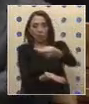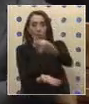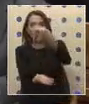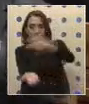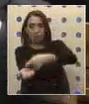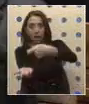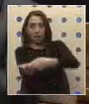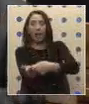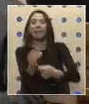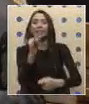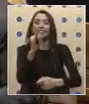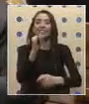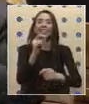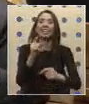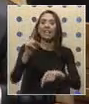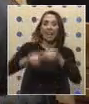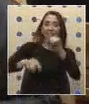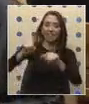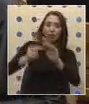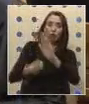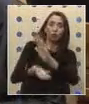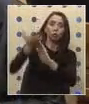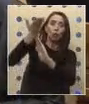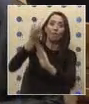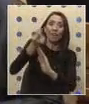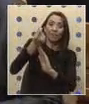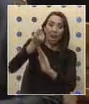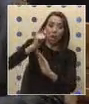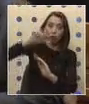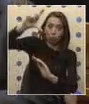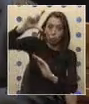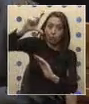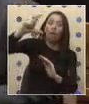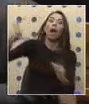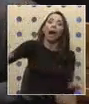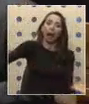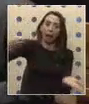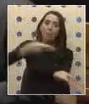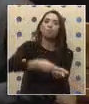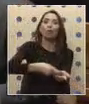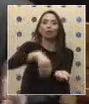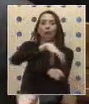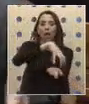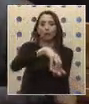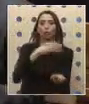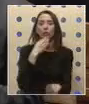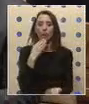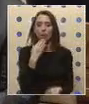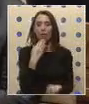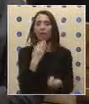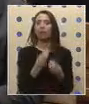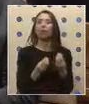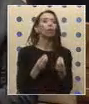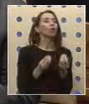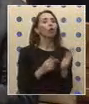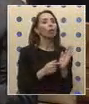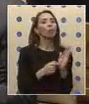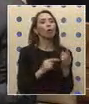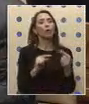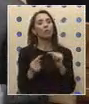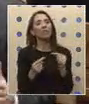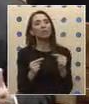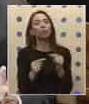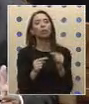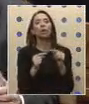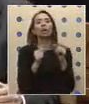sea, el aumento del valor también tiene que aportar a la ciudad. Yo creo que esta estrategia de ir discutiendo estos temas